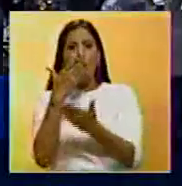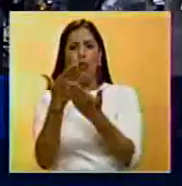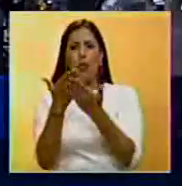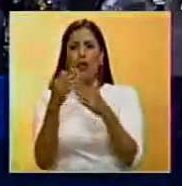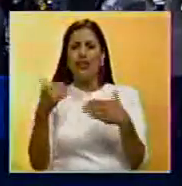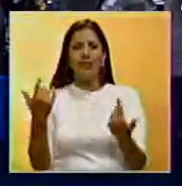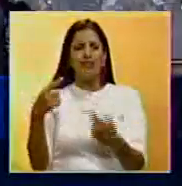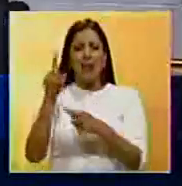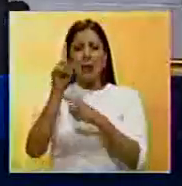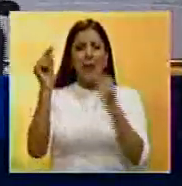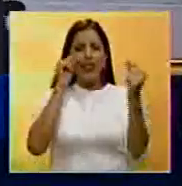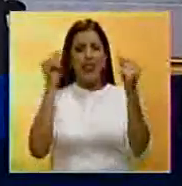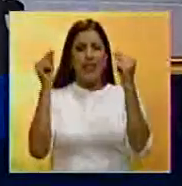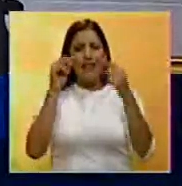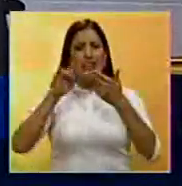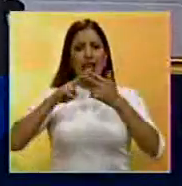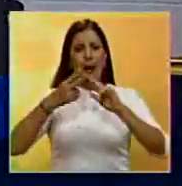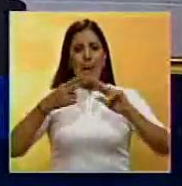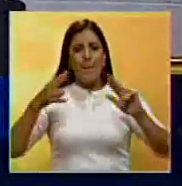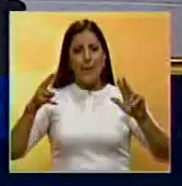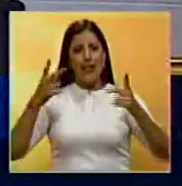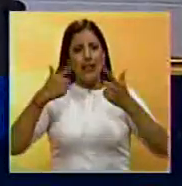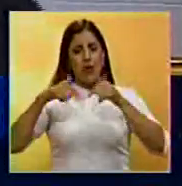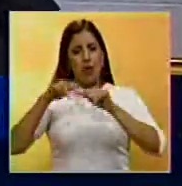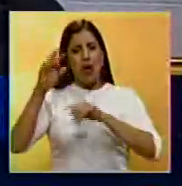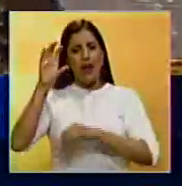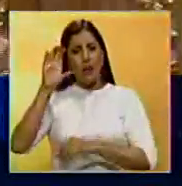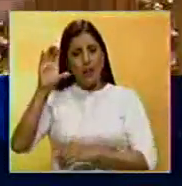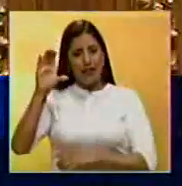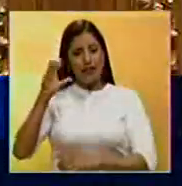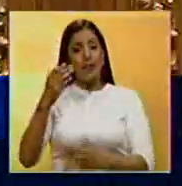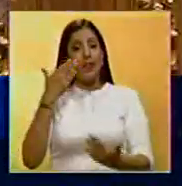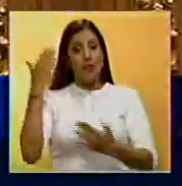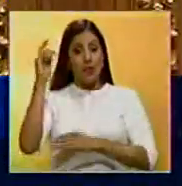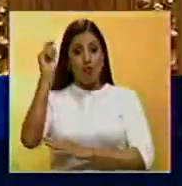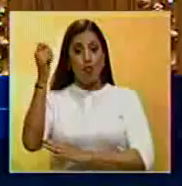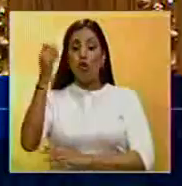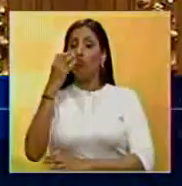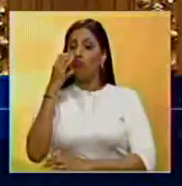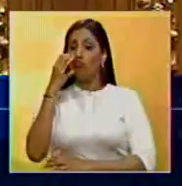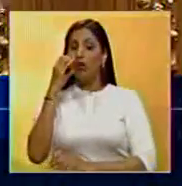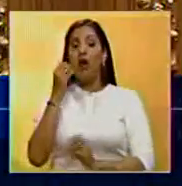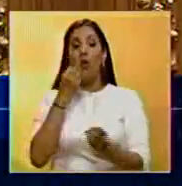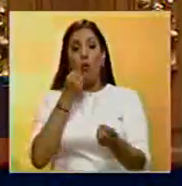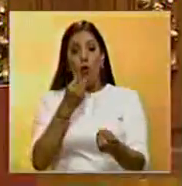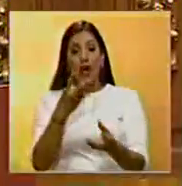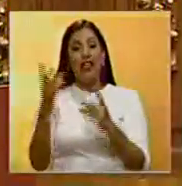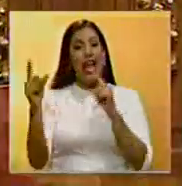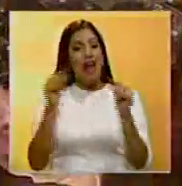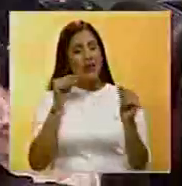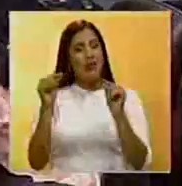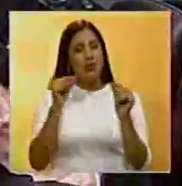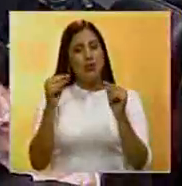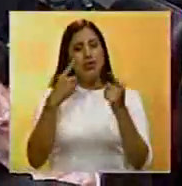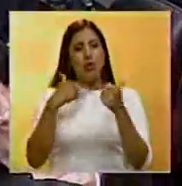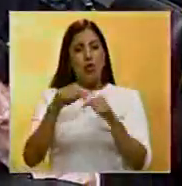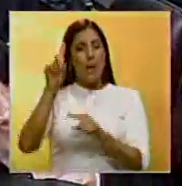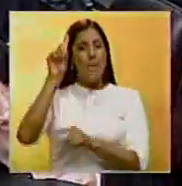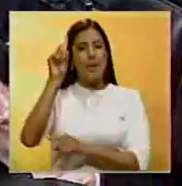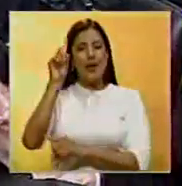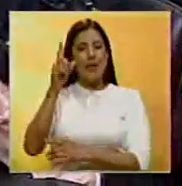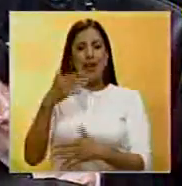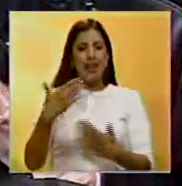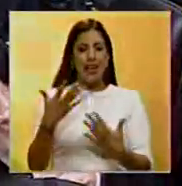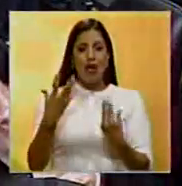primer punto un debate sobre la paz y reconciliación nacional. La diputada Elsa Solórzano abrió una discusión acompañada en principio a